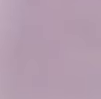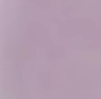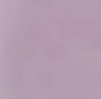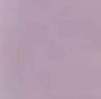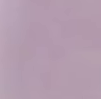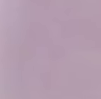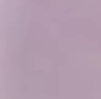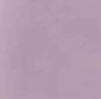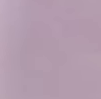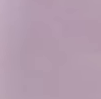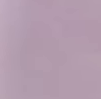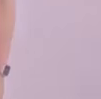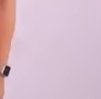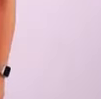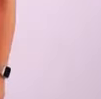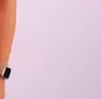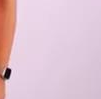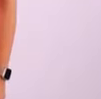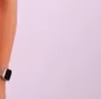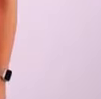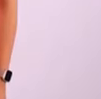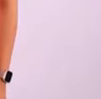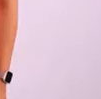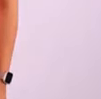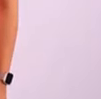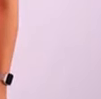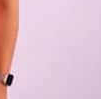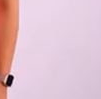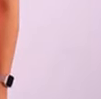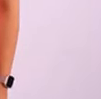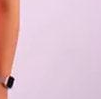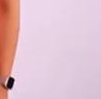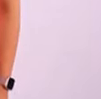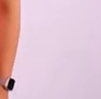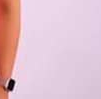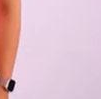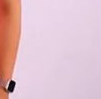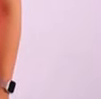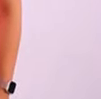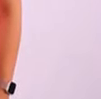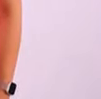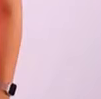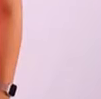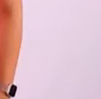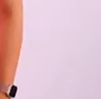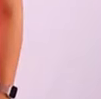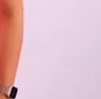Melissa Durán se viste en MDG Trending.